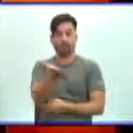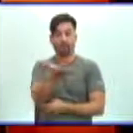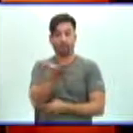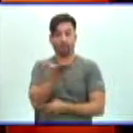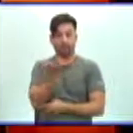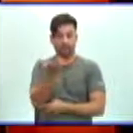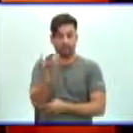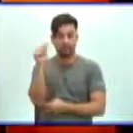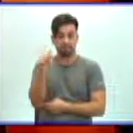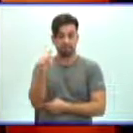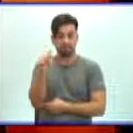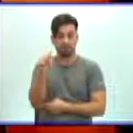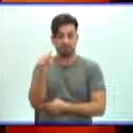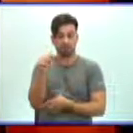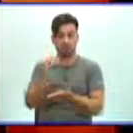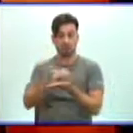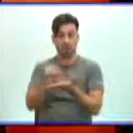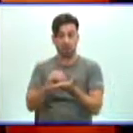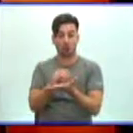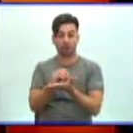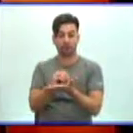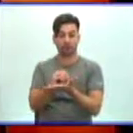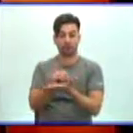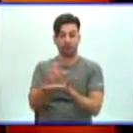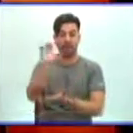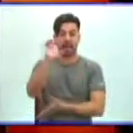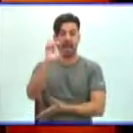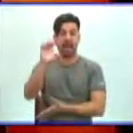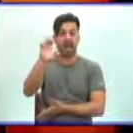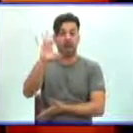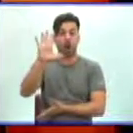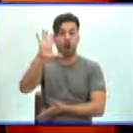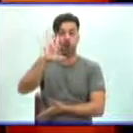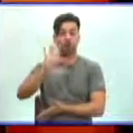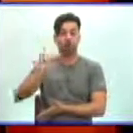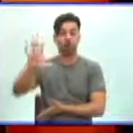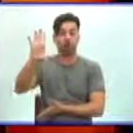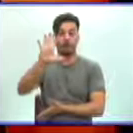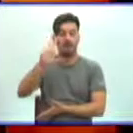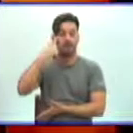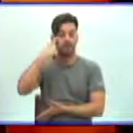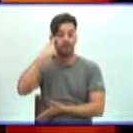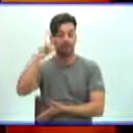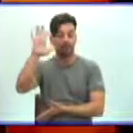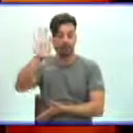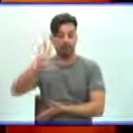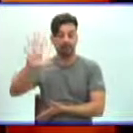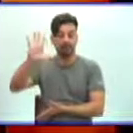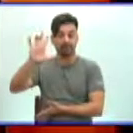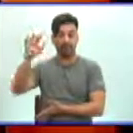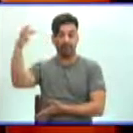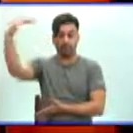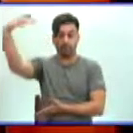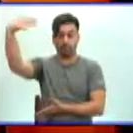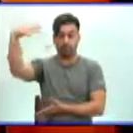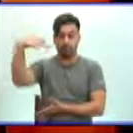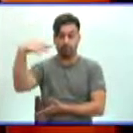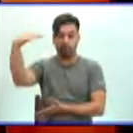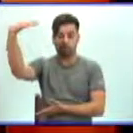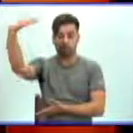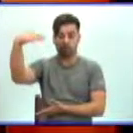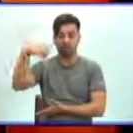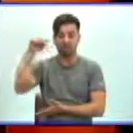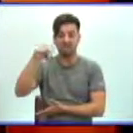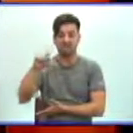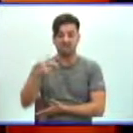masa continental euroasiática. Por tanto, son vientos secos. Otros factores influyen también en